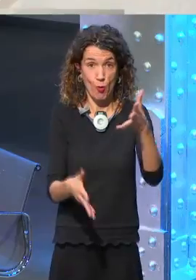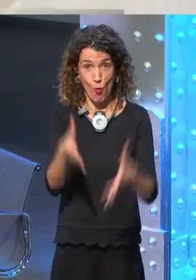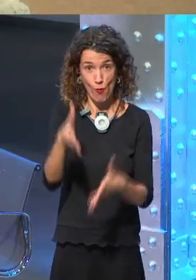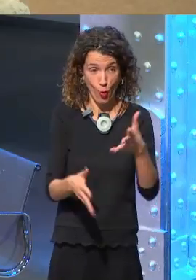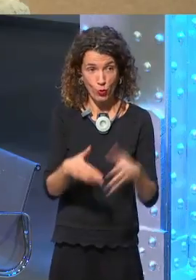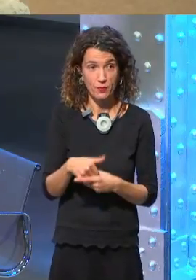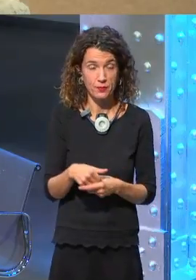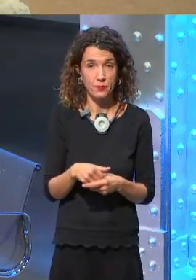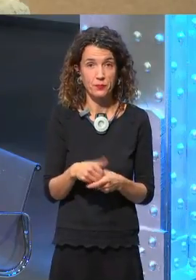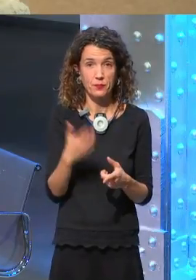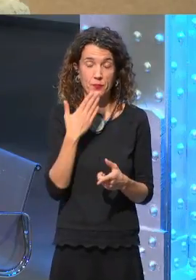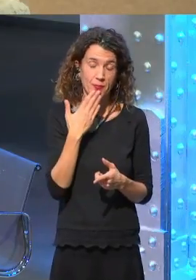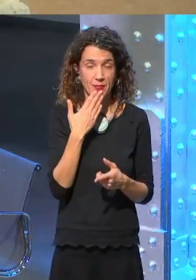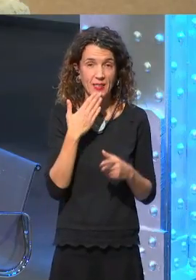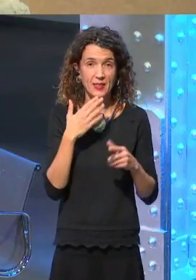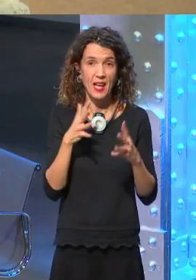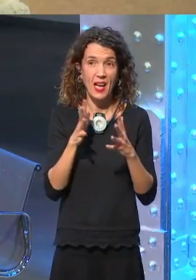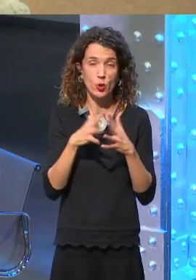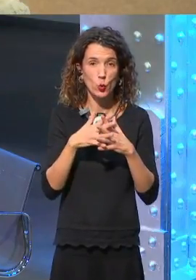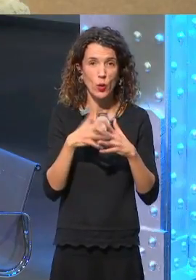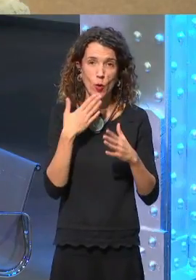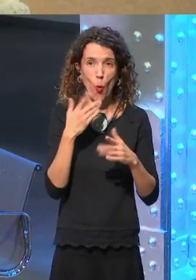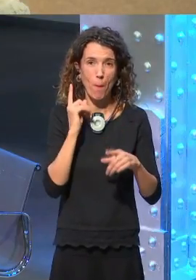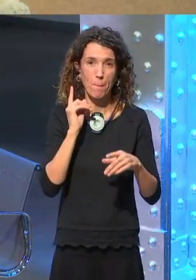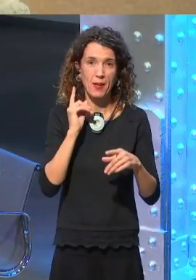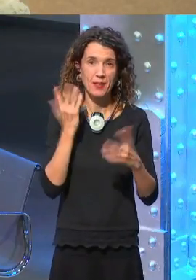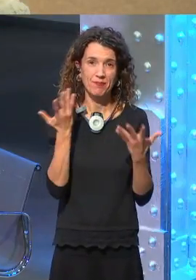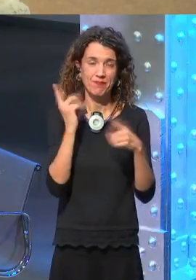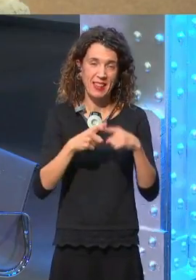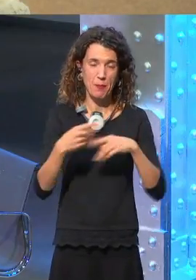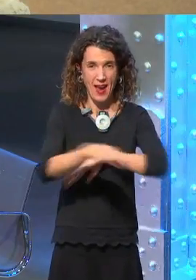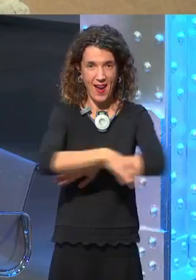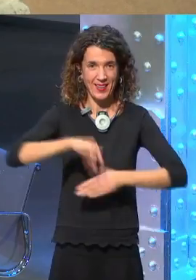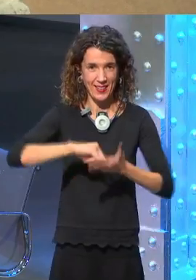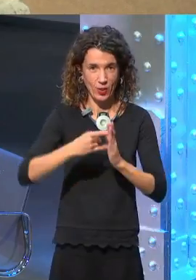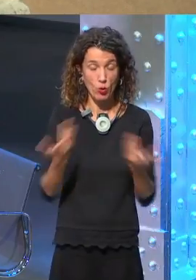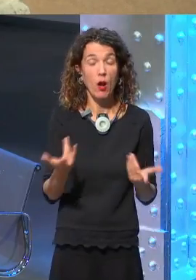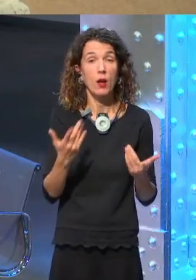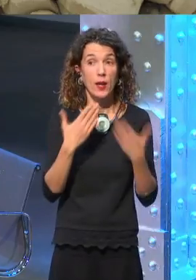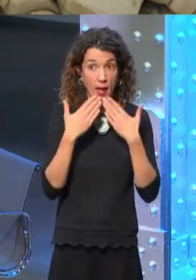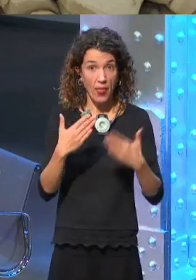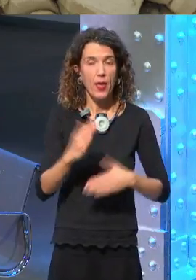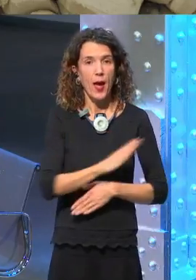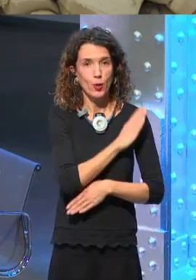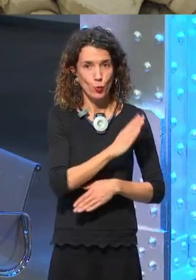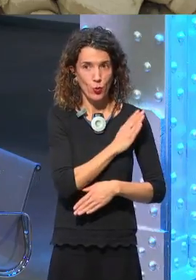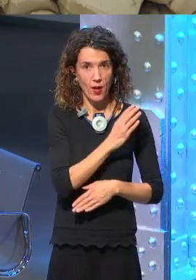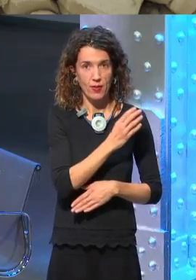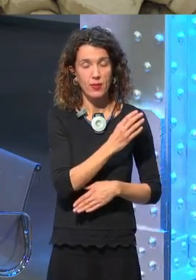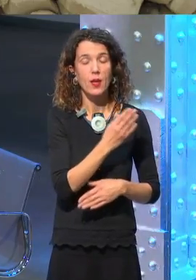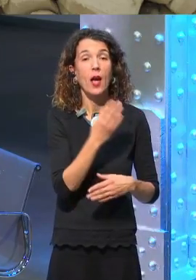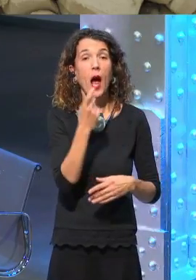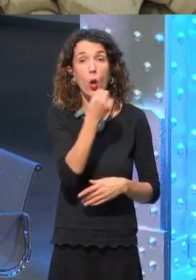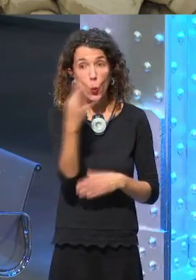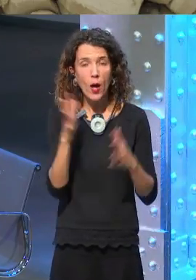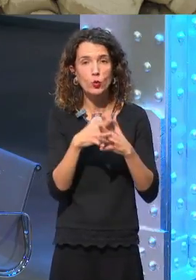es semi-arquitectónica y, sin embargo, con los estudiantes hemos conseguido construir algunas